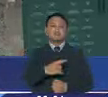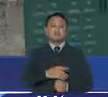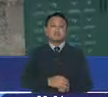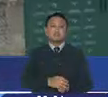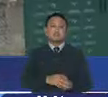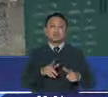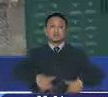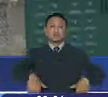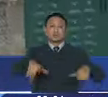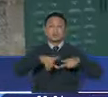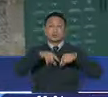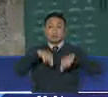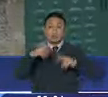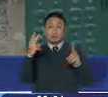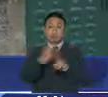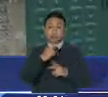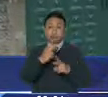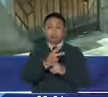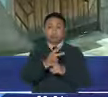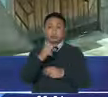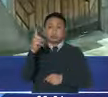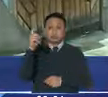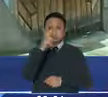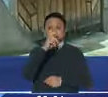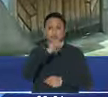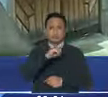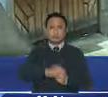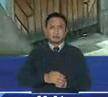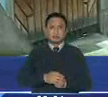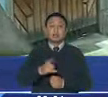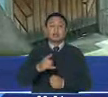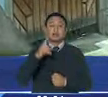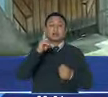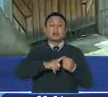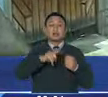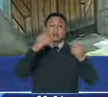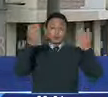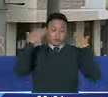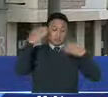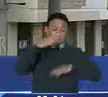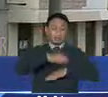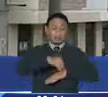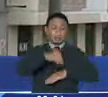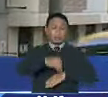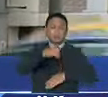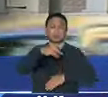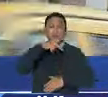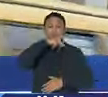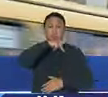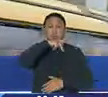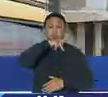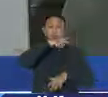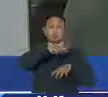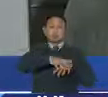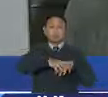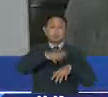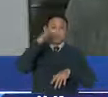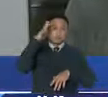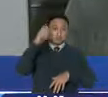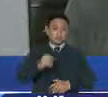zonas peligrosas de difícil acceso y estratos altos de las ciudades de Quito, Guayaquil, Quevedo, Puerto Viejo, Machala y Cuenca.